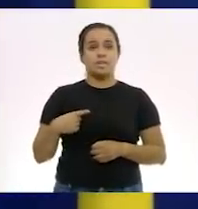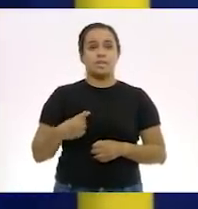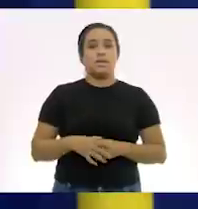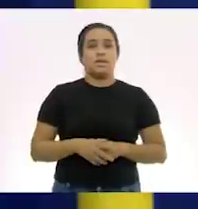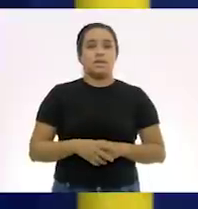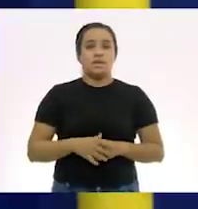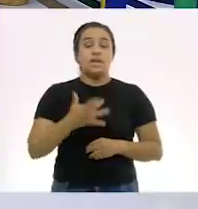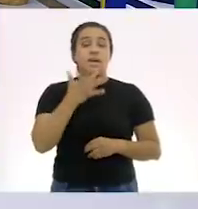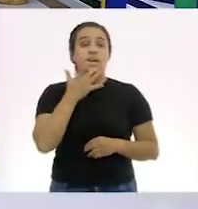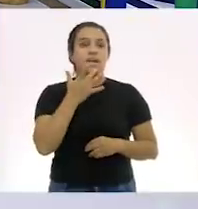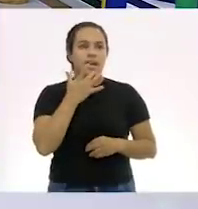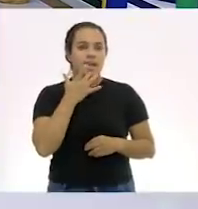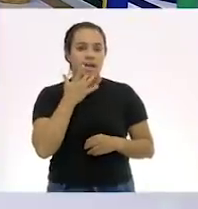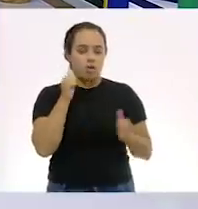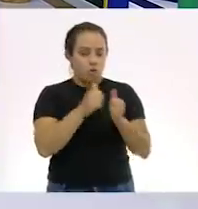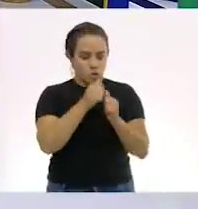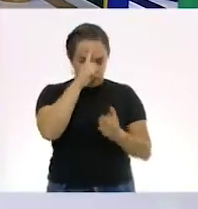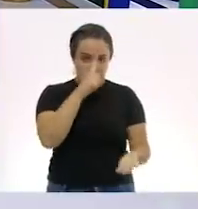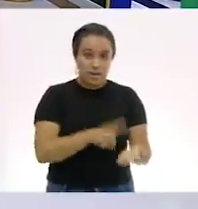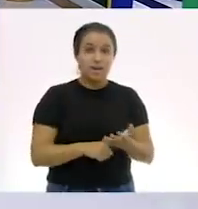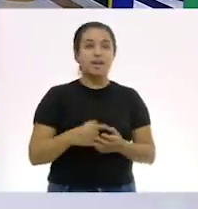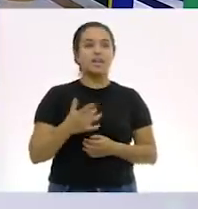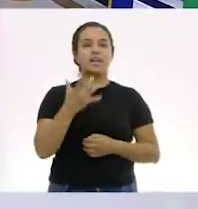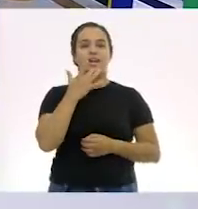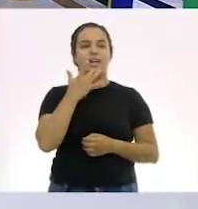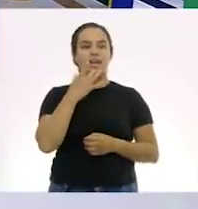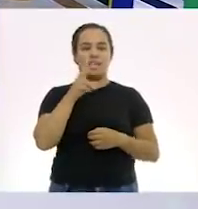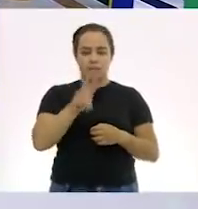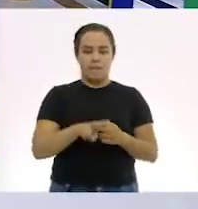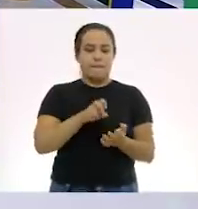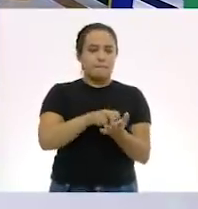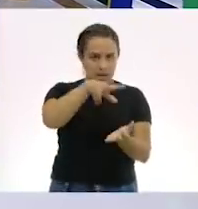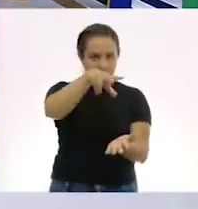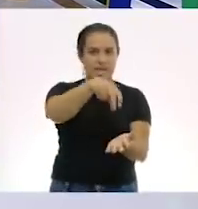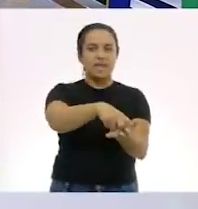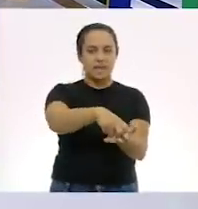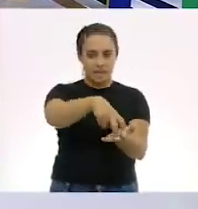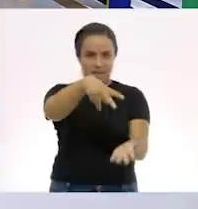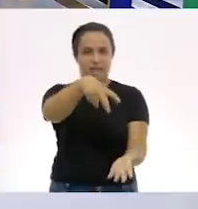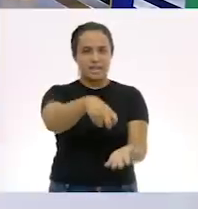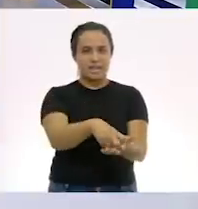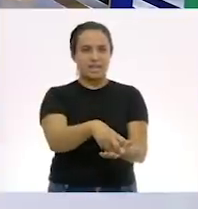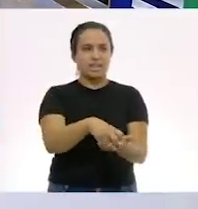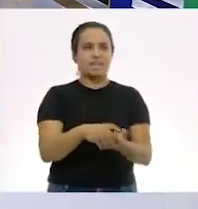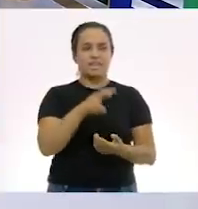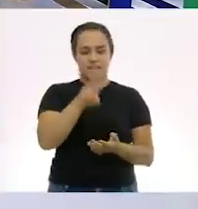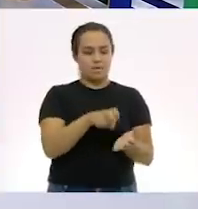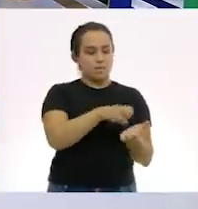Estuvo maleado. Bien, vamos con la siguiente. Y esta dice así. Ok.